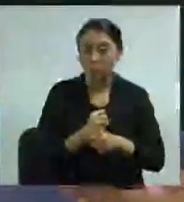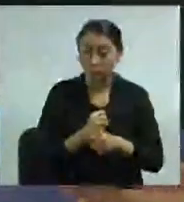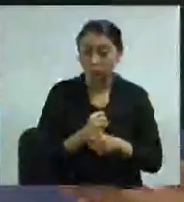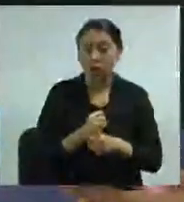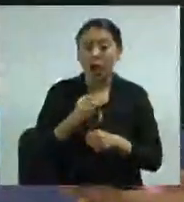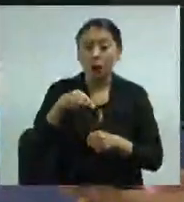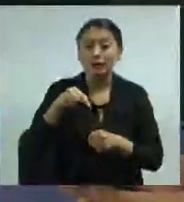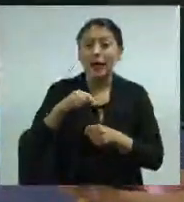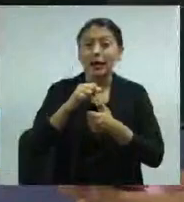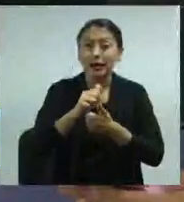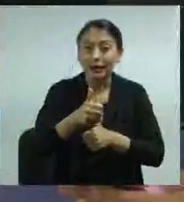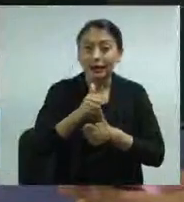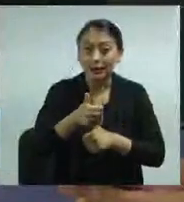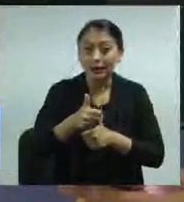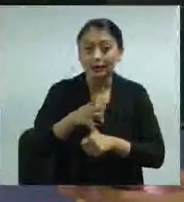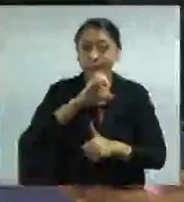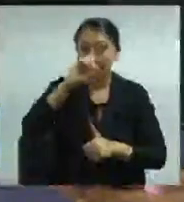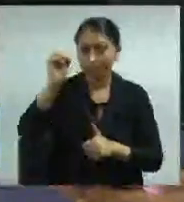15%